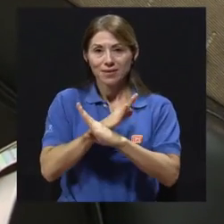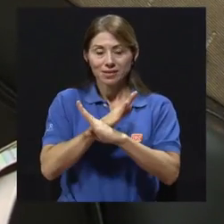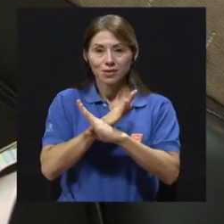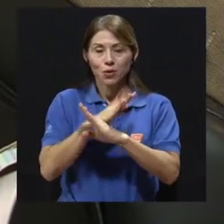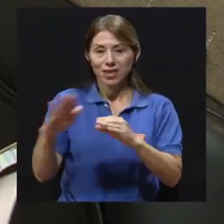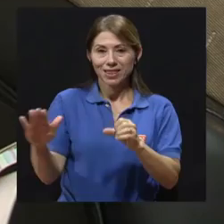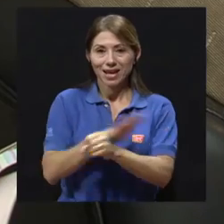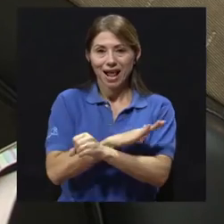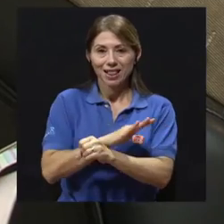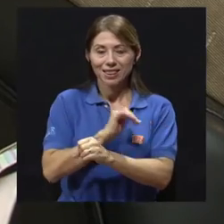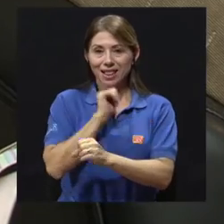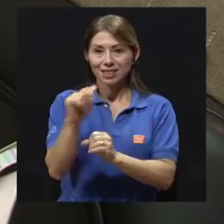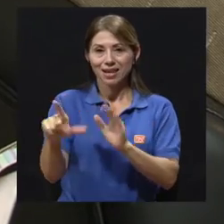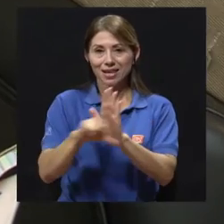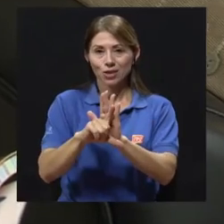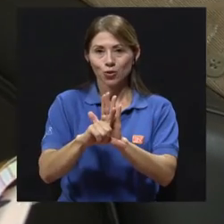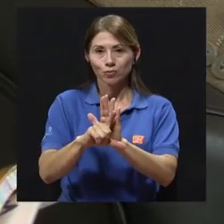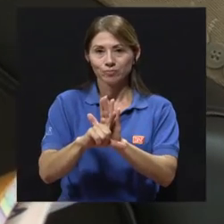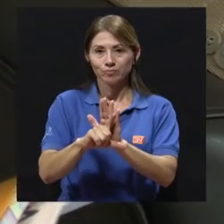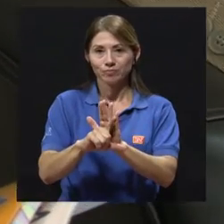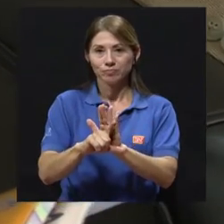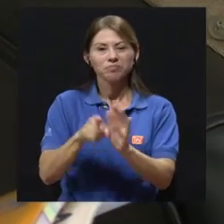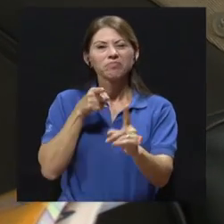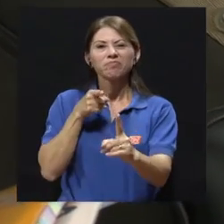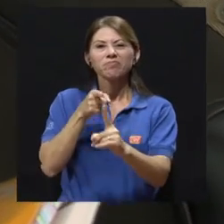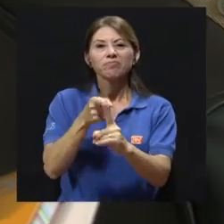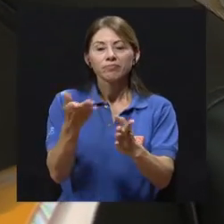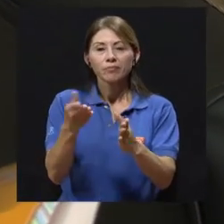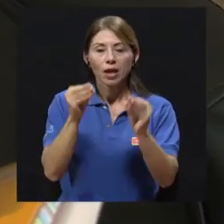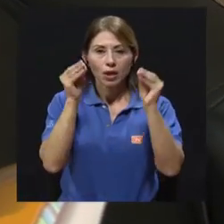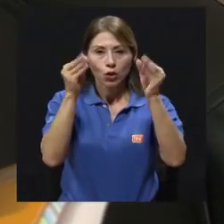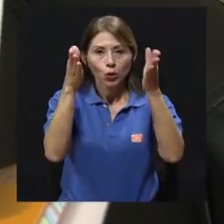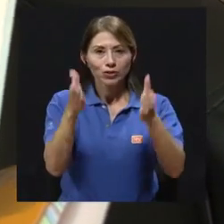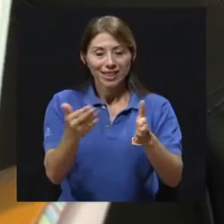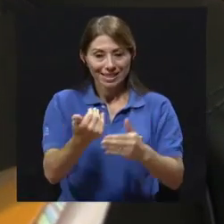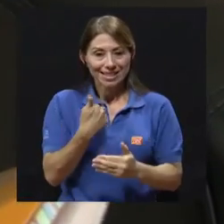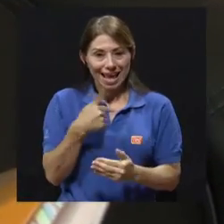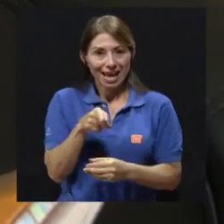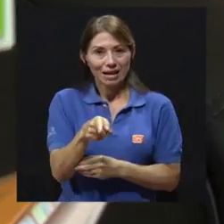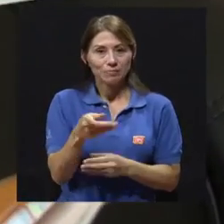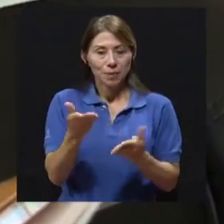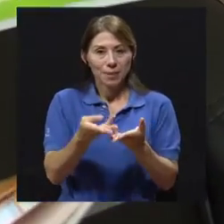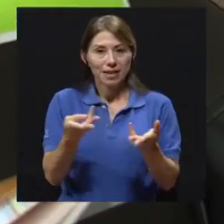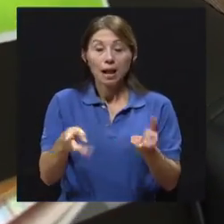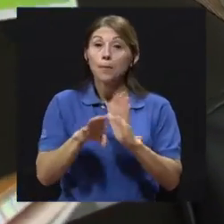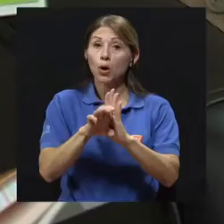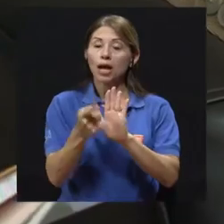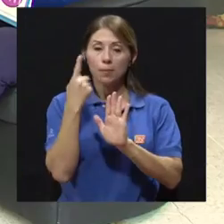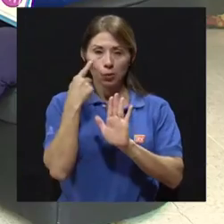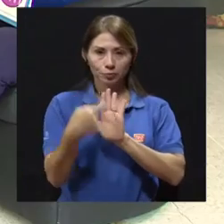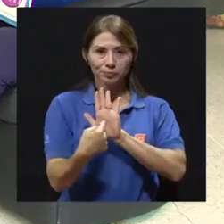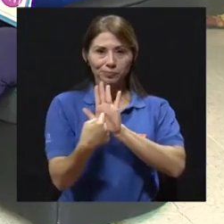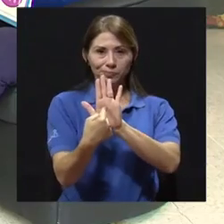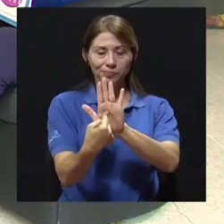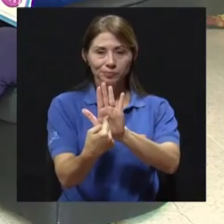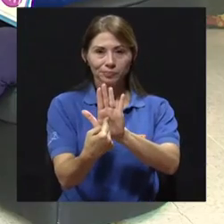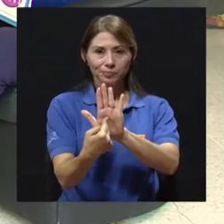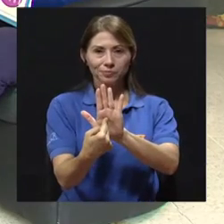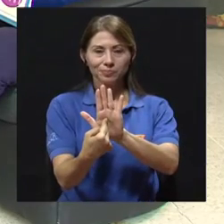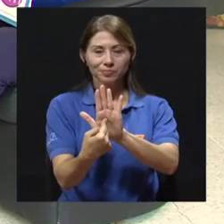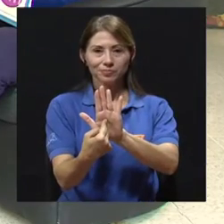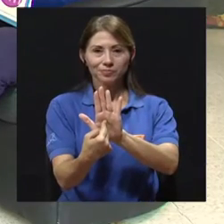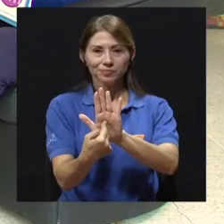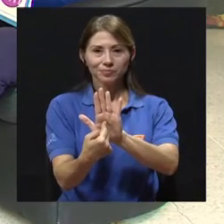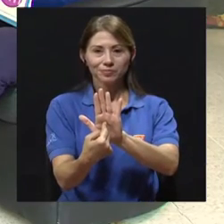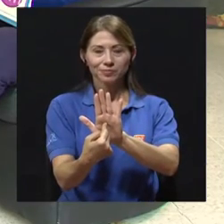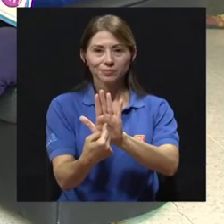delito y la idea es que los docentes cuenten con esta herramienta. Por ejemplo, este que tenemos acá. Tal vez si